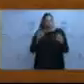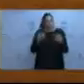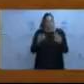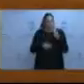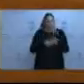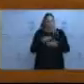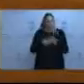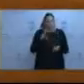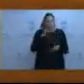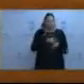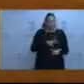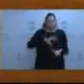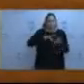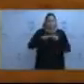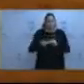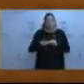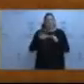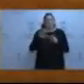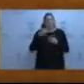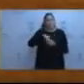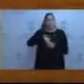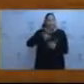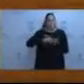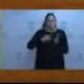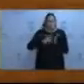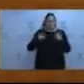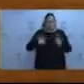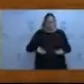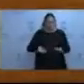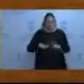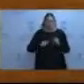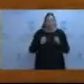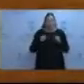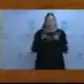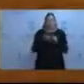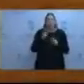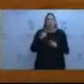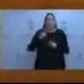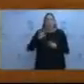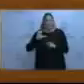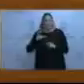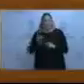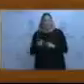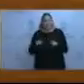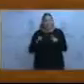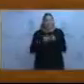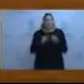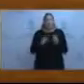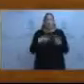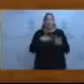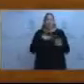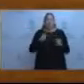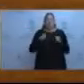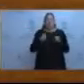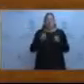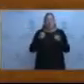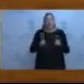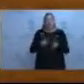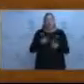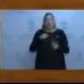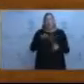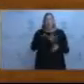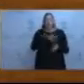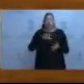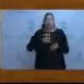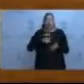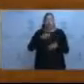se han implantado adecuadamente dentro del propio sistema. Bien, el despliegue de DESA, de los desfibriladores semiautomáticos en establecimientos públicos, debe considerarse como